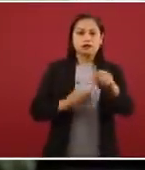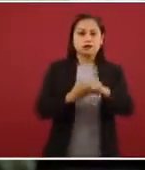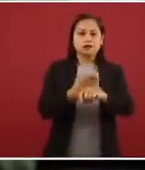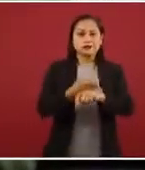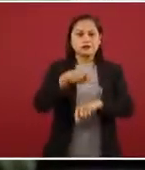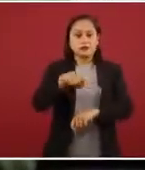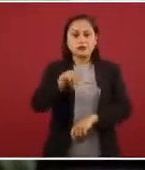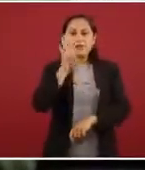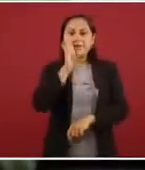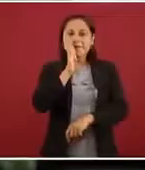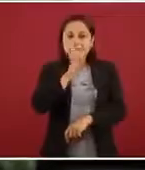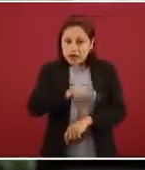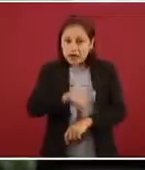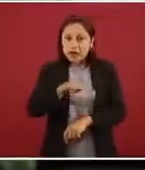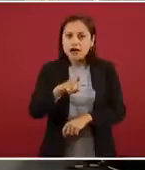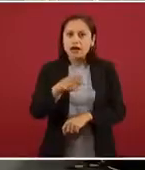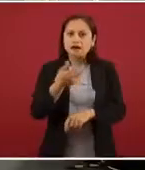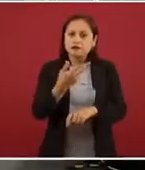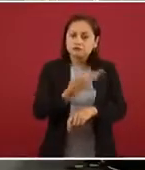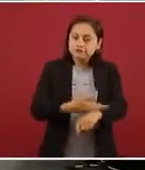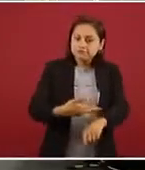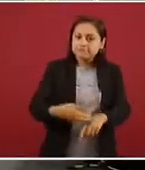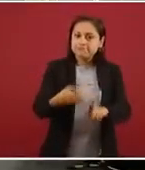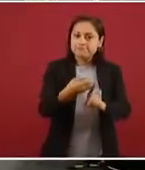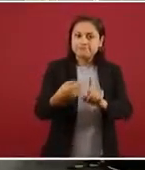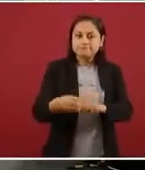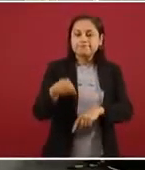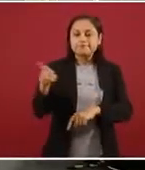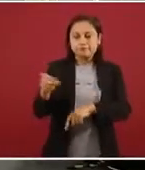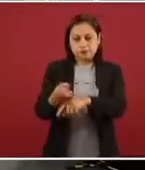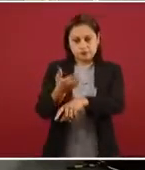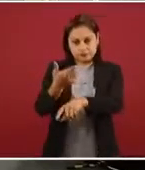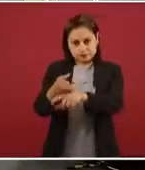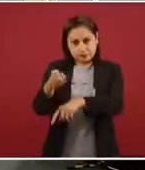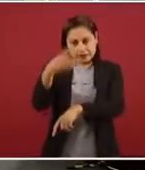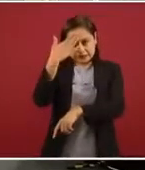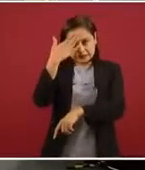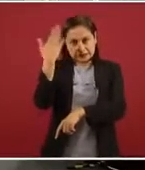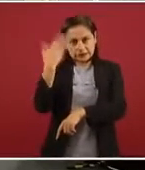subsecretaria sabe, pues, el lío que se ha armado en esos puestos en su estado.